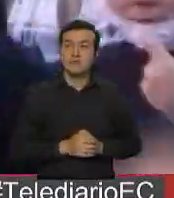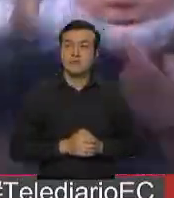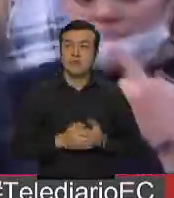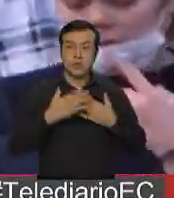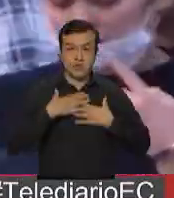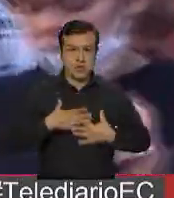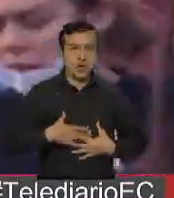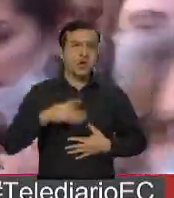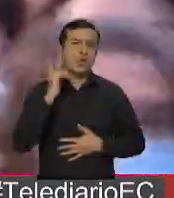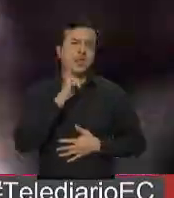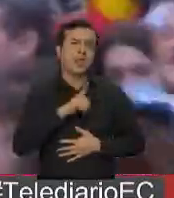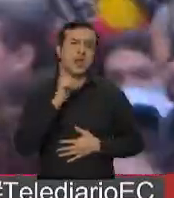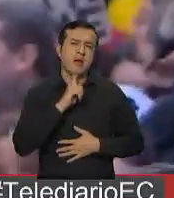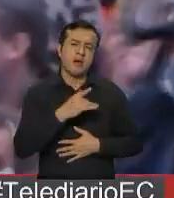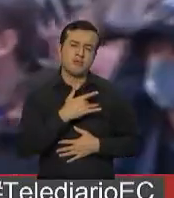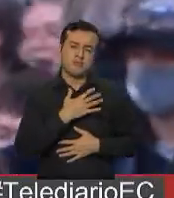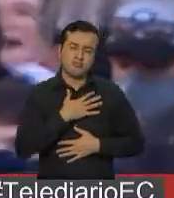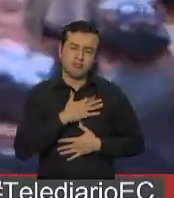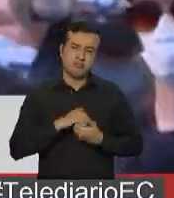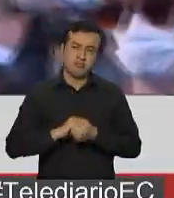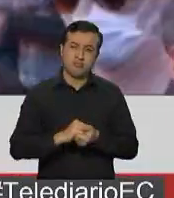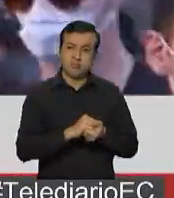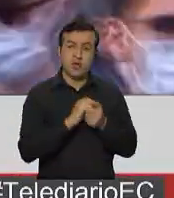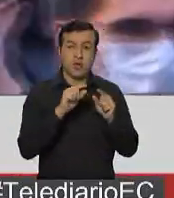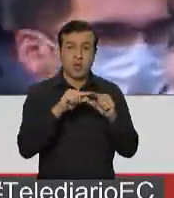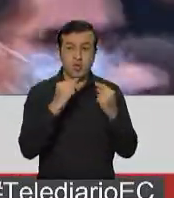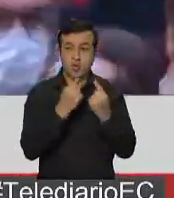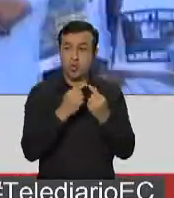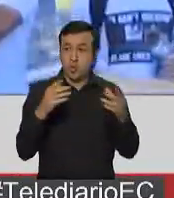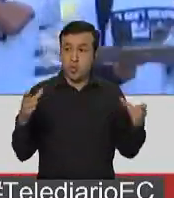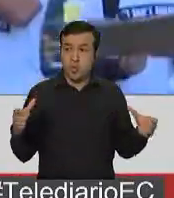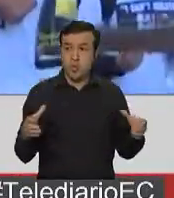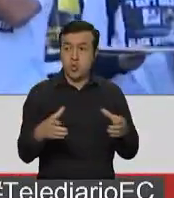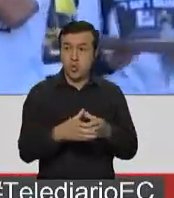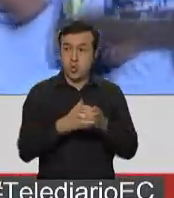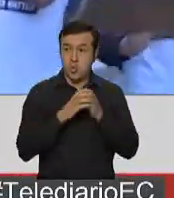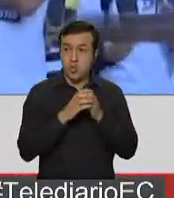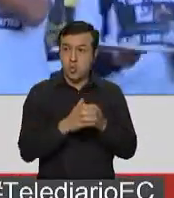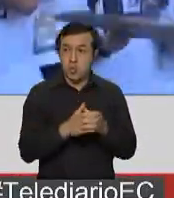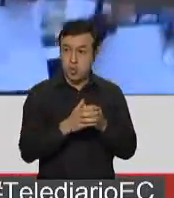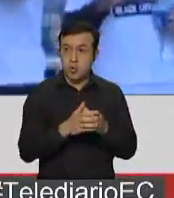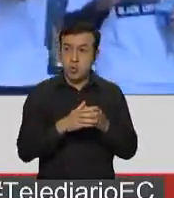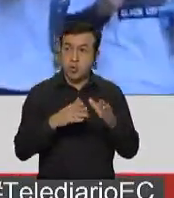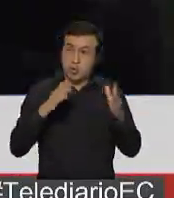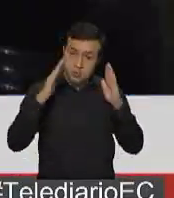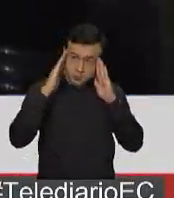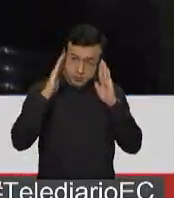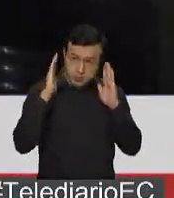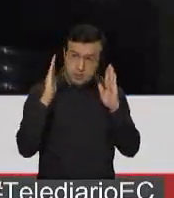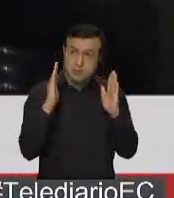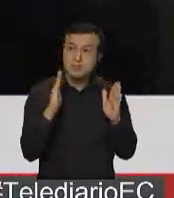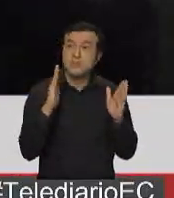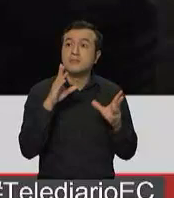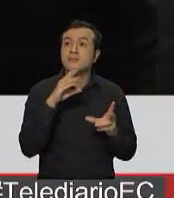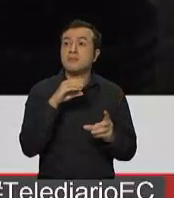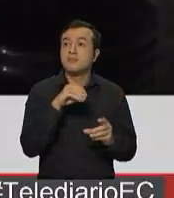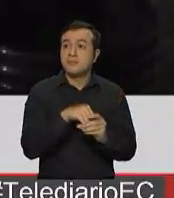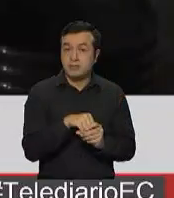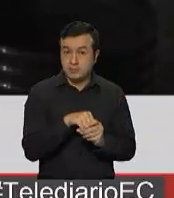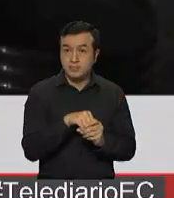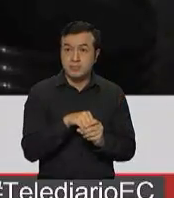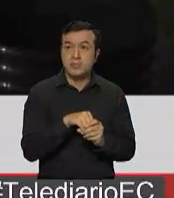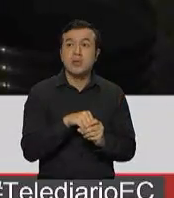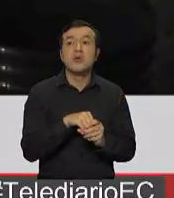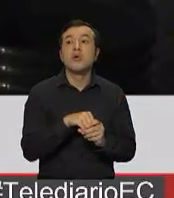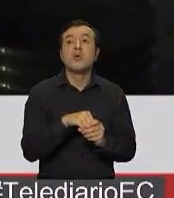Vestidos de negro en señal de solidaridad con el movimiento Black Lives Matter, decenas de miles de manifestantes marcharon en toda Europa.